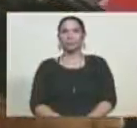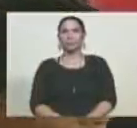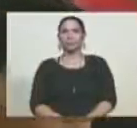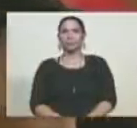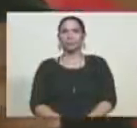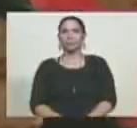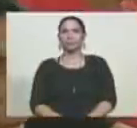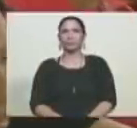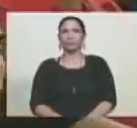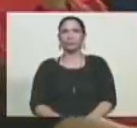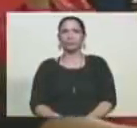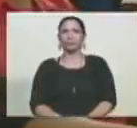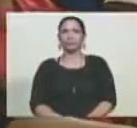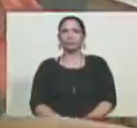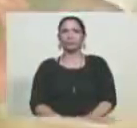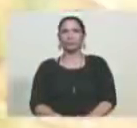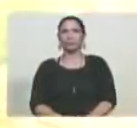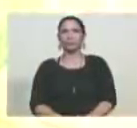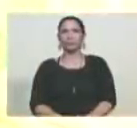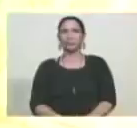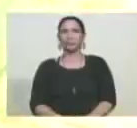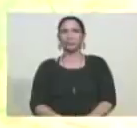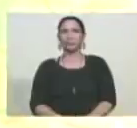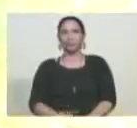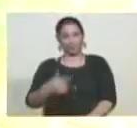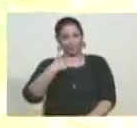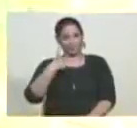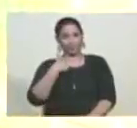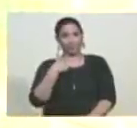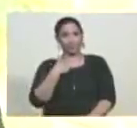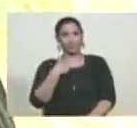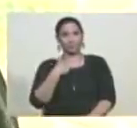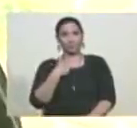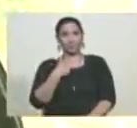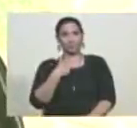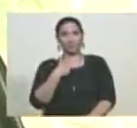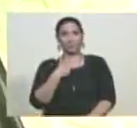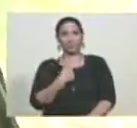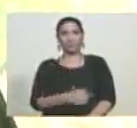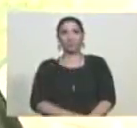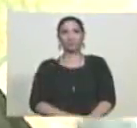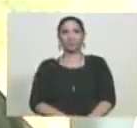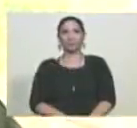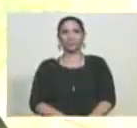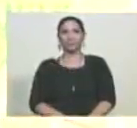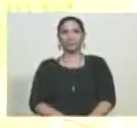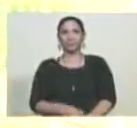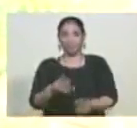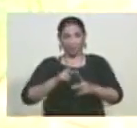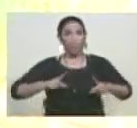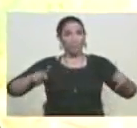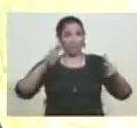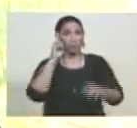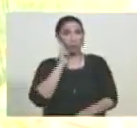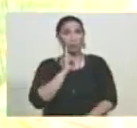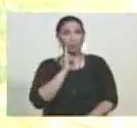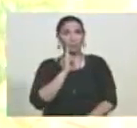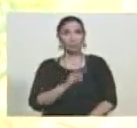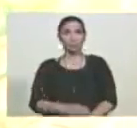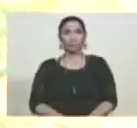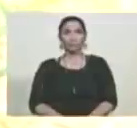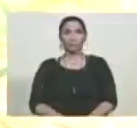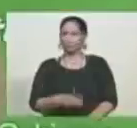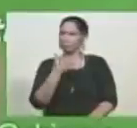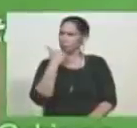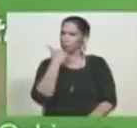pues. Señor presidente, a mí me tocó, es porque uno está en la Plaza Bolívar, ¿sabes? Bueno, aquí